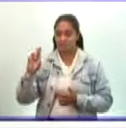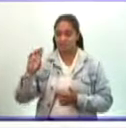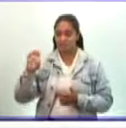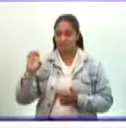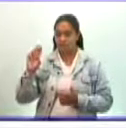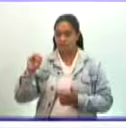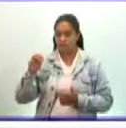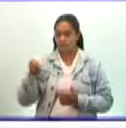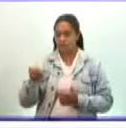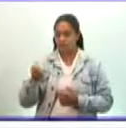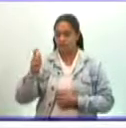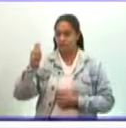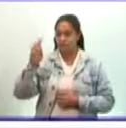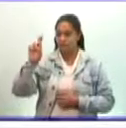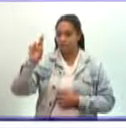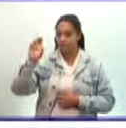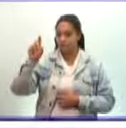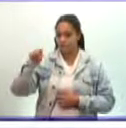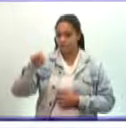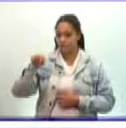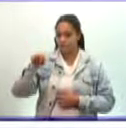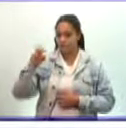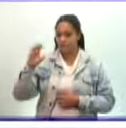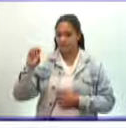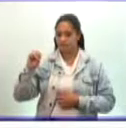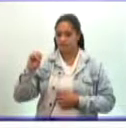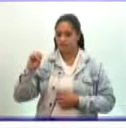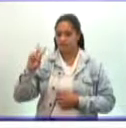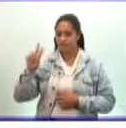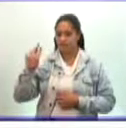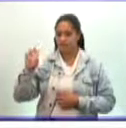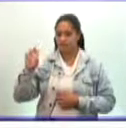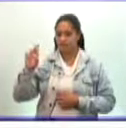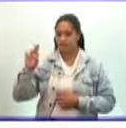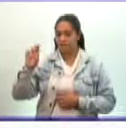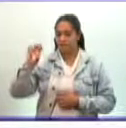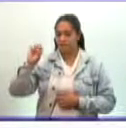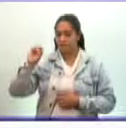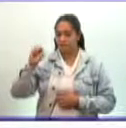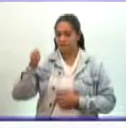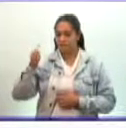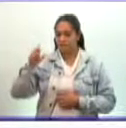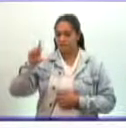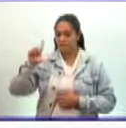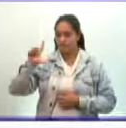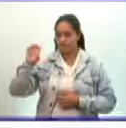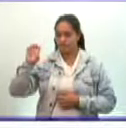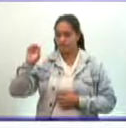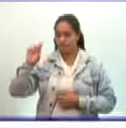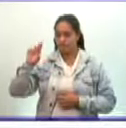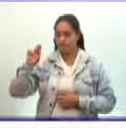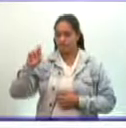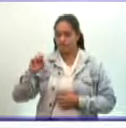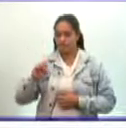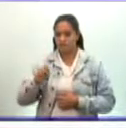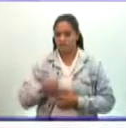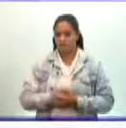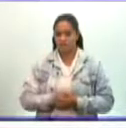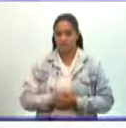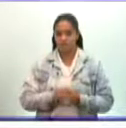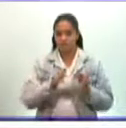se cumplen las condiciones necesarias y suficientes. Tenemos dos rectas que son